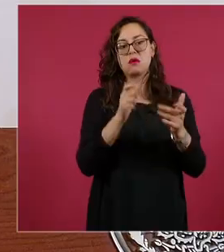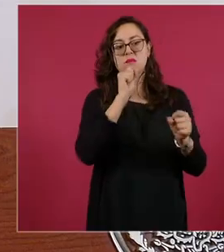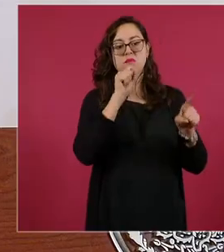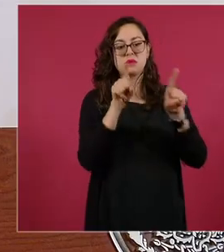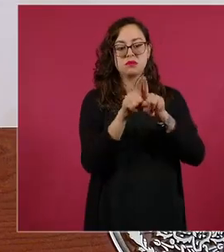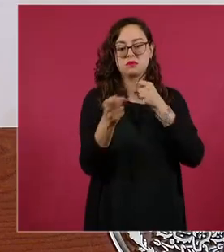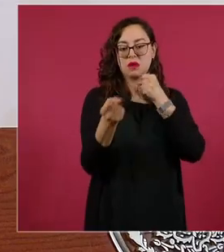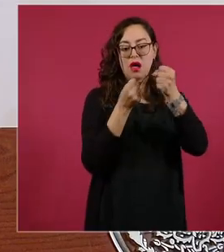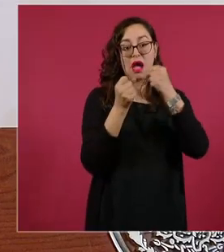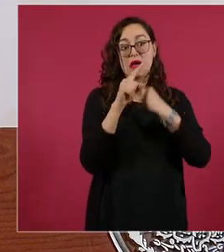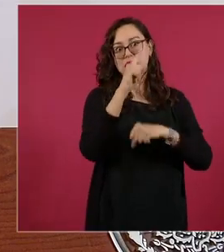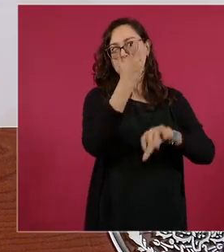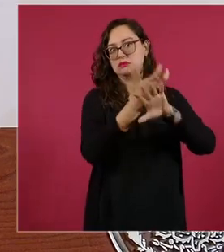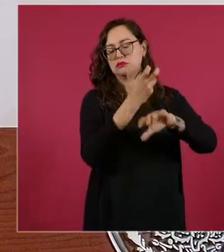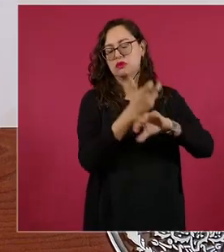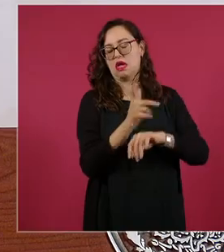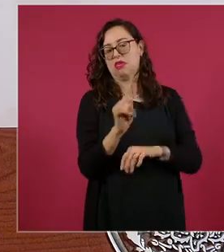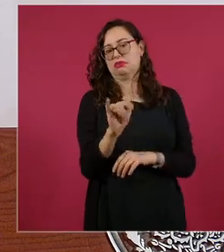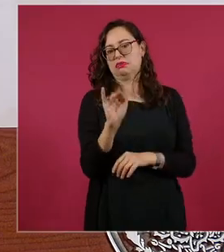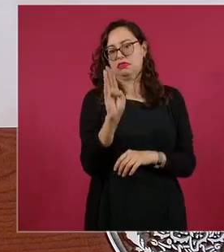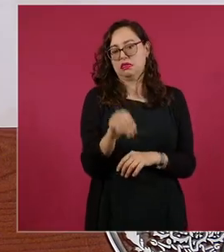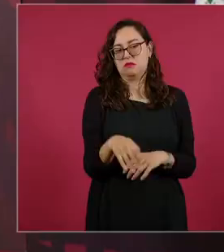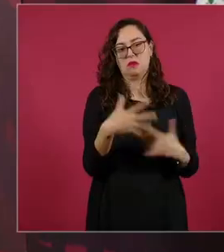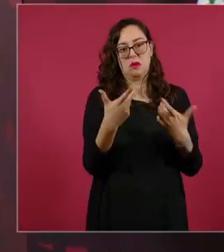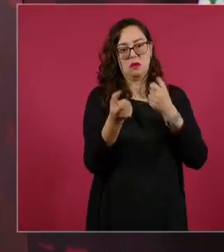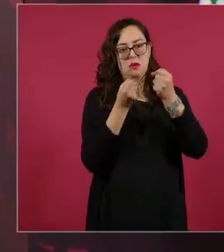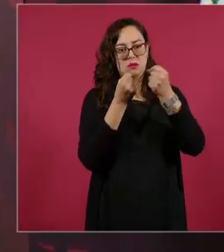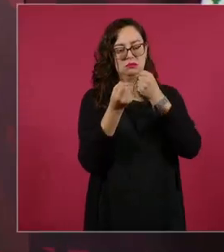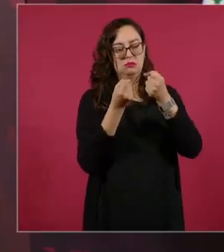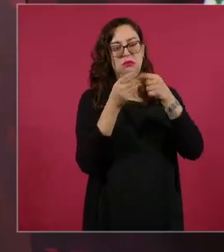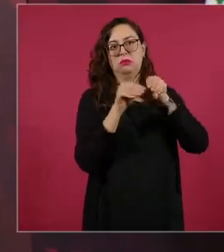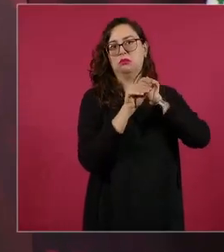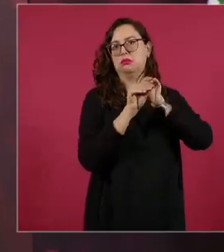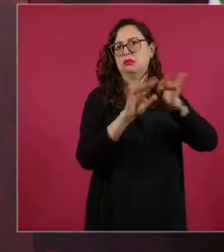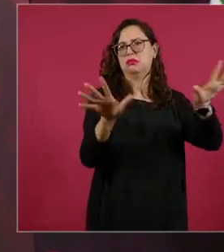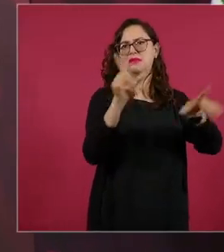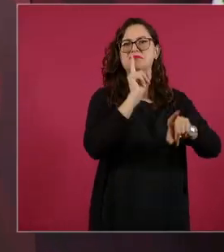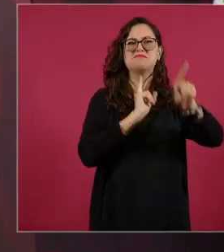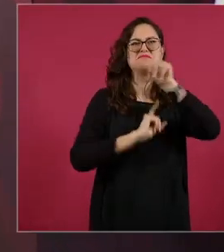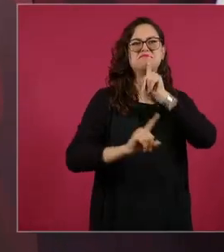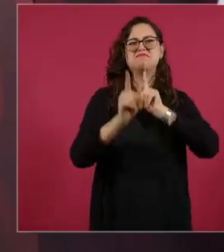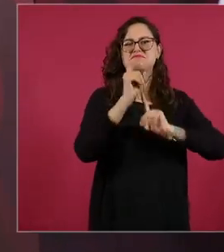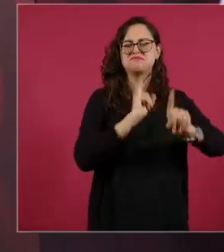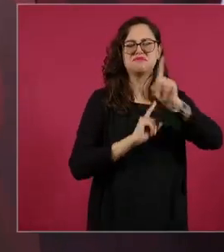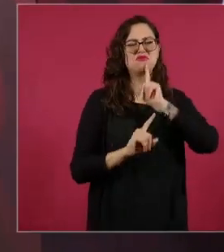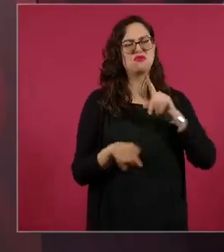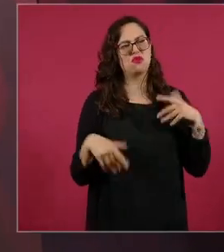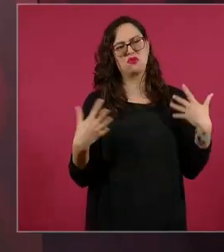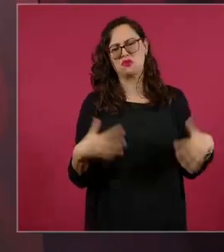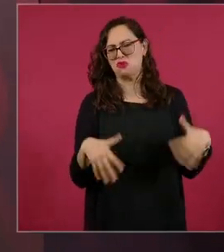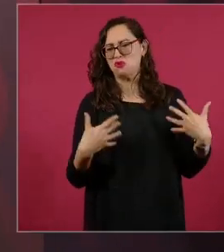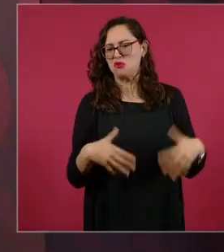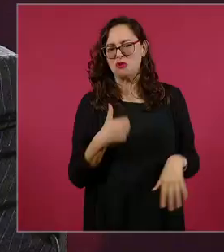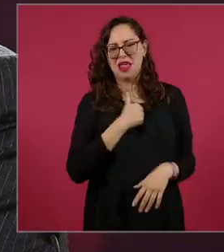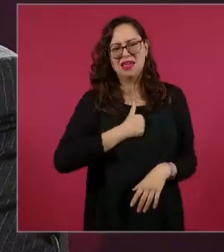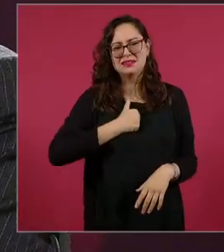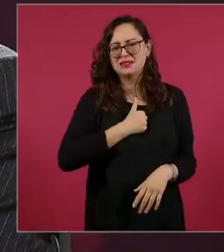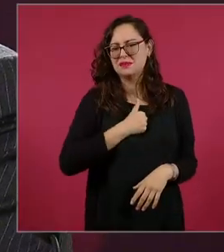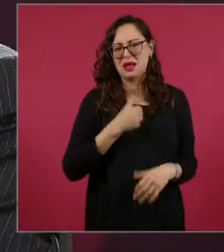premio Nobel del periodismo, nada más para que vean la decadencia en que están los medios